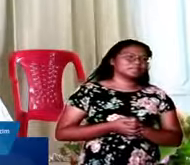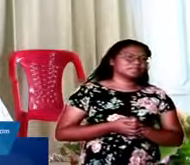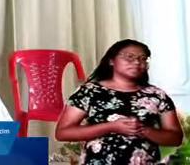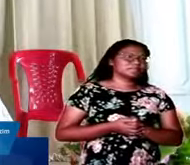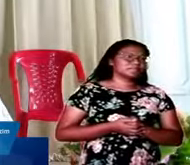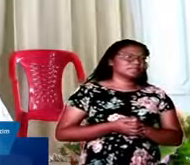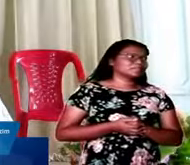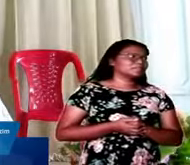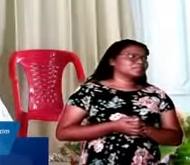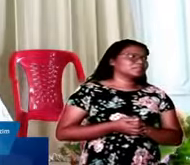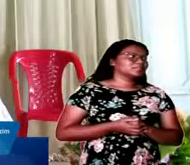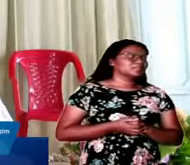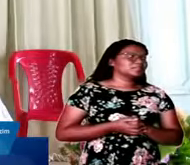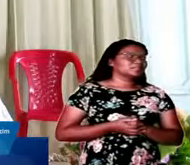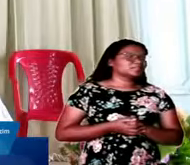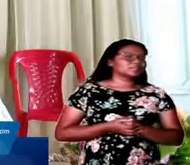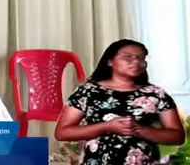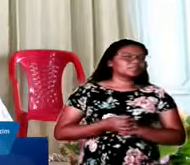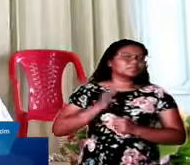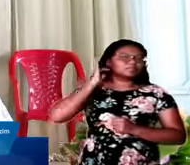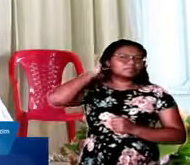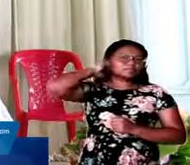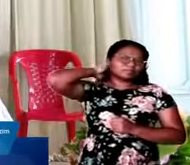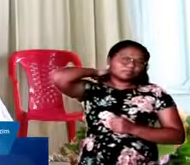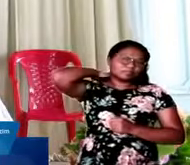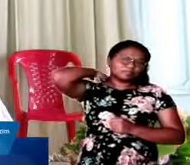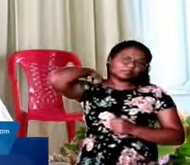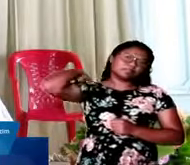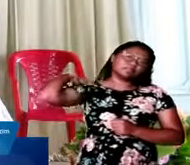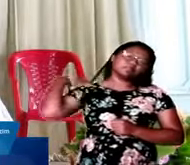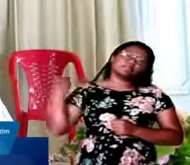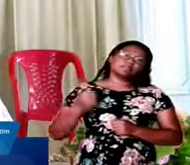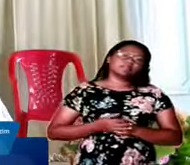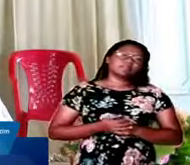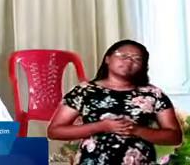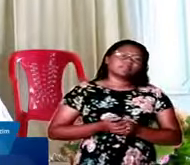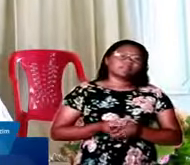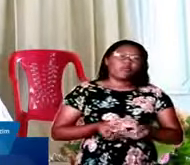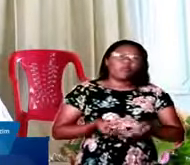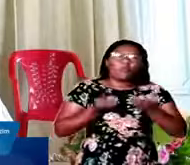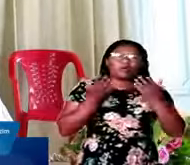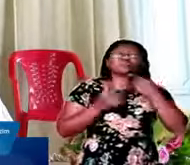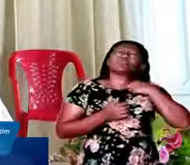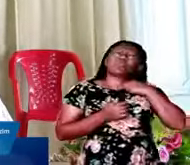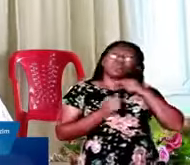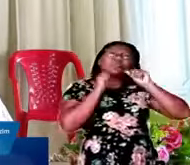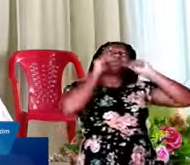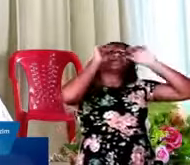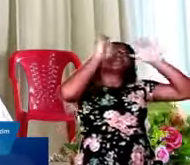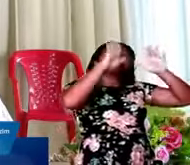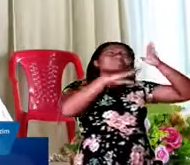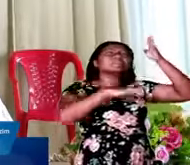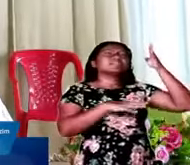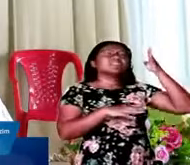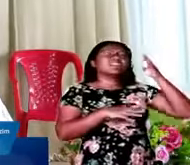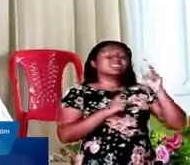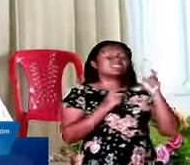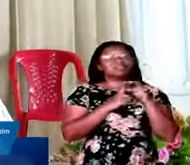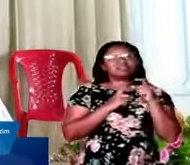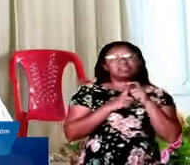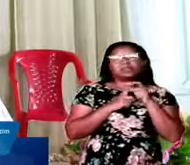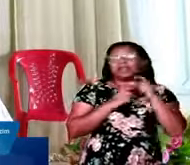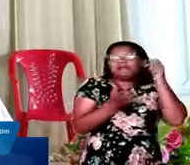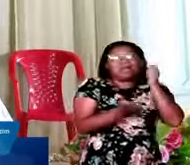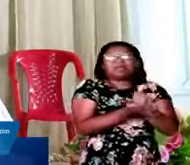raro que hubiera alguien que no le gustara que Dios lo bendiga. ¿Cuánto le gusta bendecir al Señor? Dice, si es de palabra,